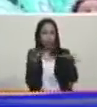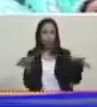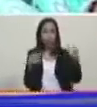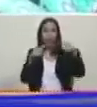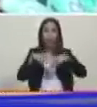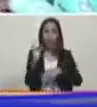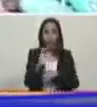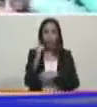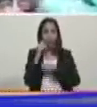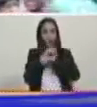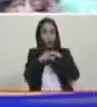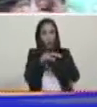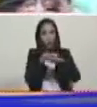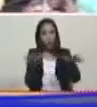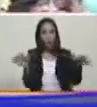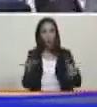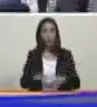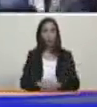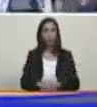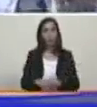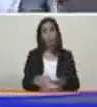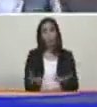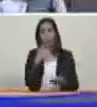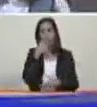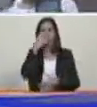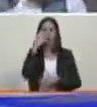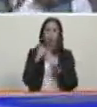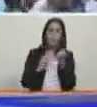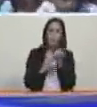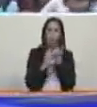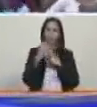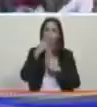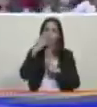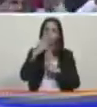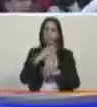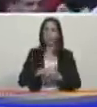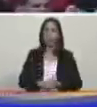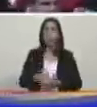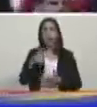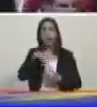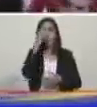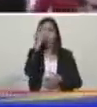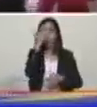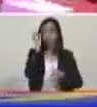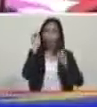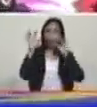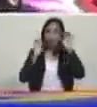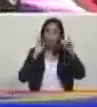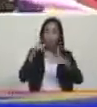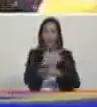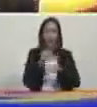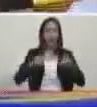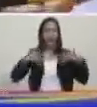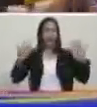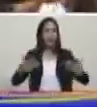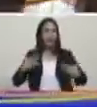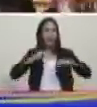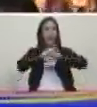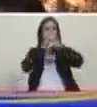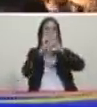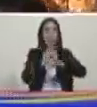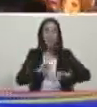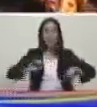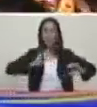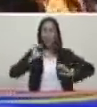de la ciudad de Caracas. Con este gran grito de carnaval dejamos manifiesta nuestra alegría, nuestra